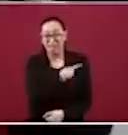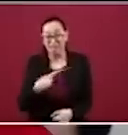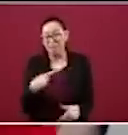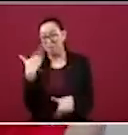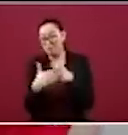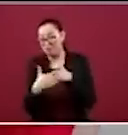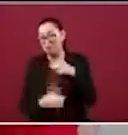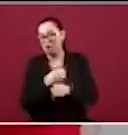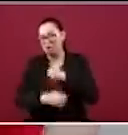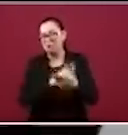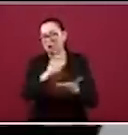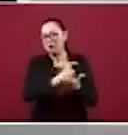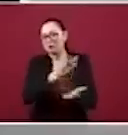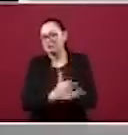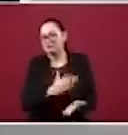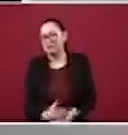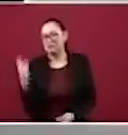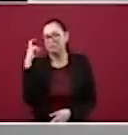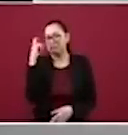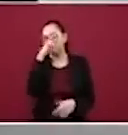Sí, pero no tendríamos problema para